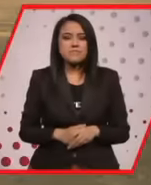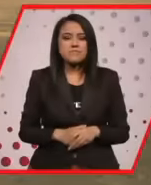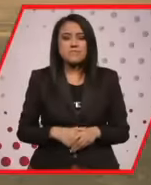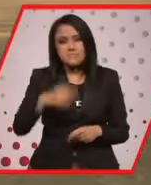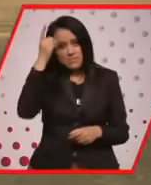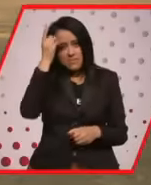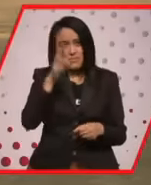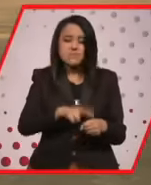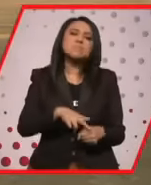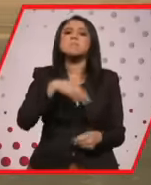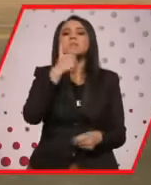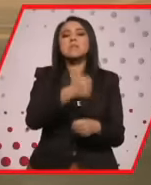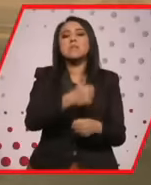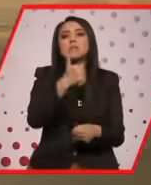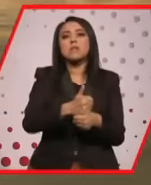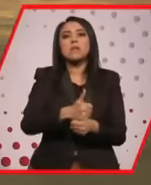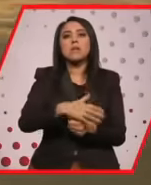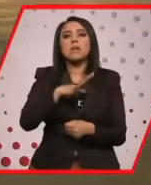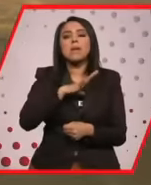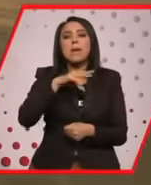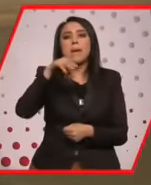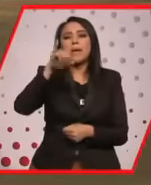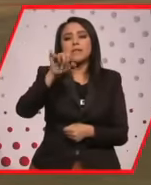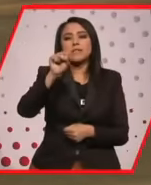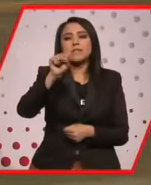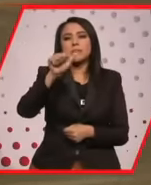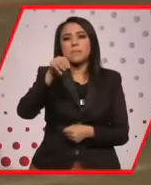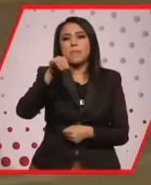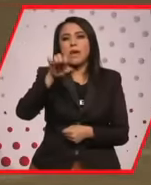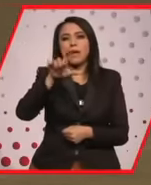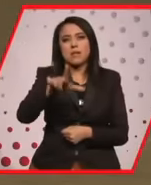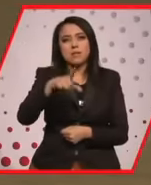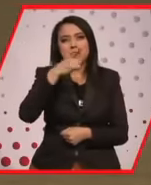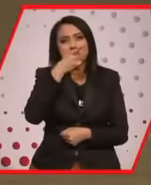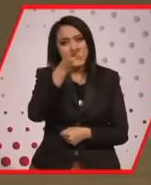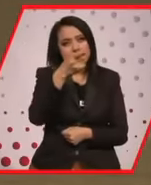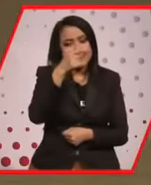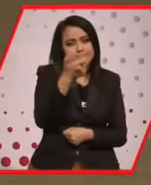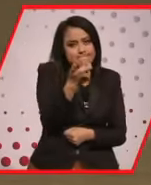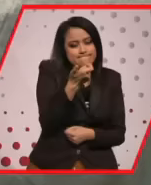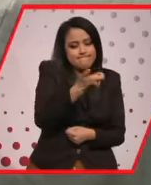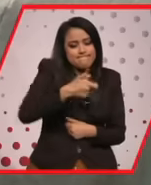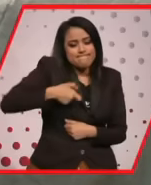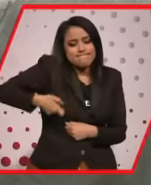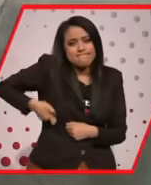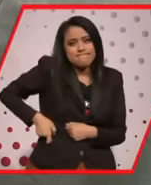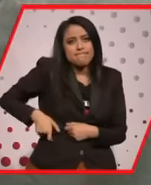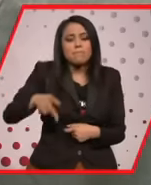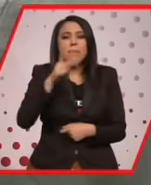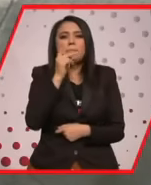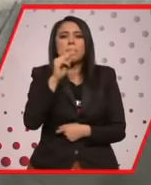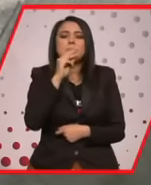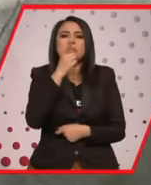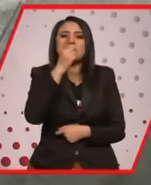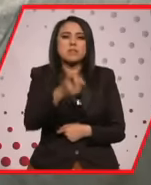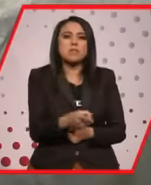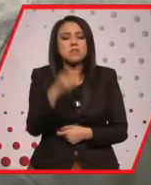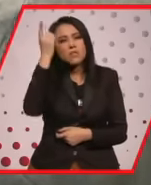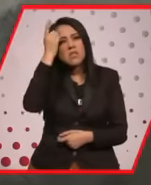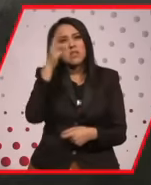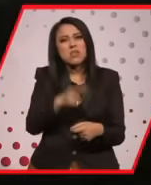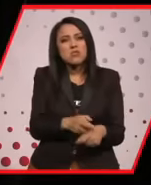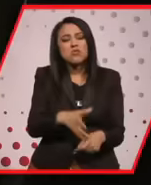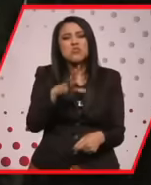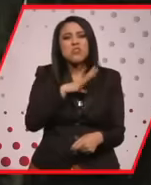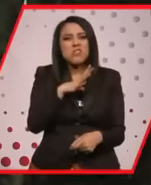El director de esta escuela primaria, Paris Ismael Pérez Vázquez, está haciendo su agosto, según versiones de algunos padres de familia. Es un director que no está viendo